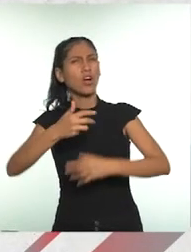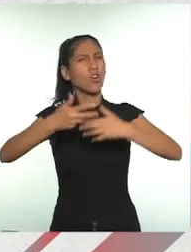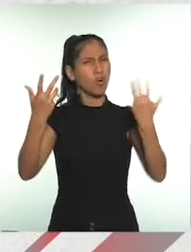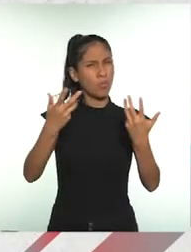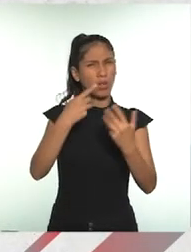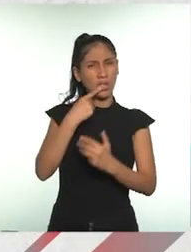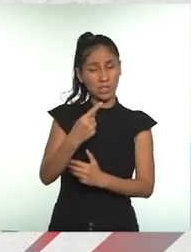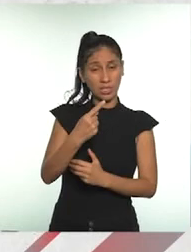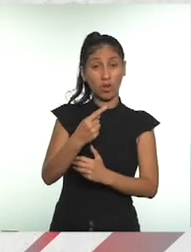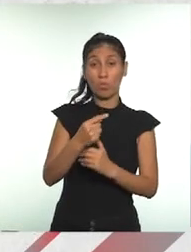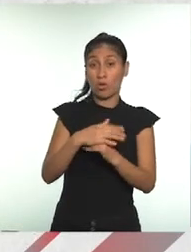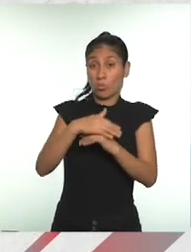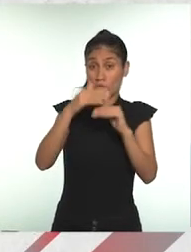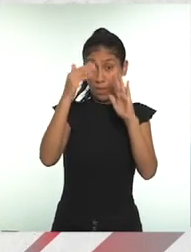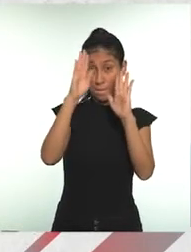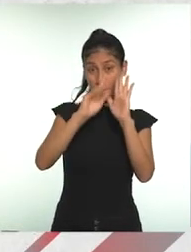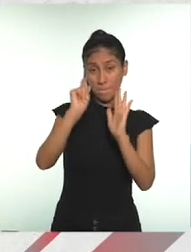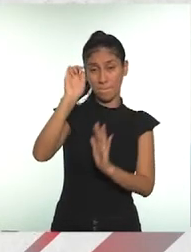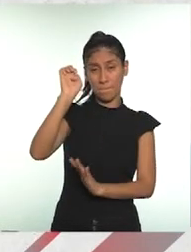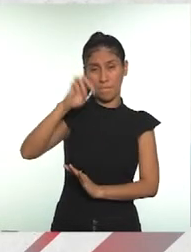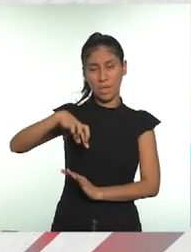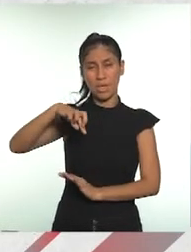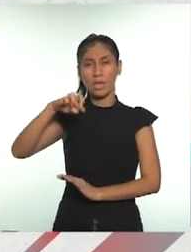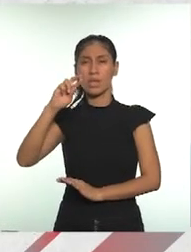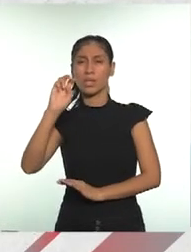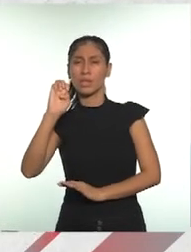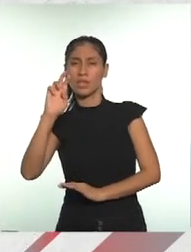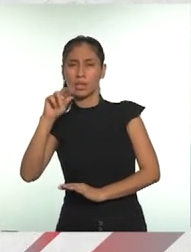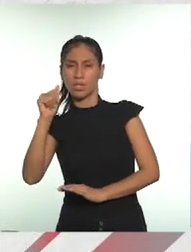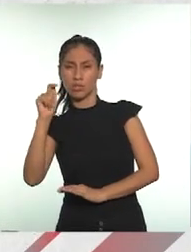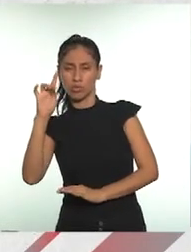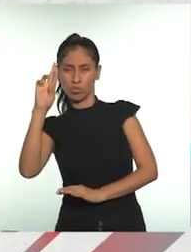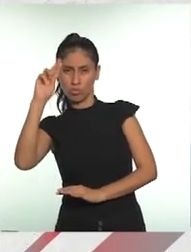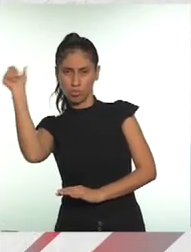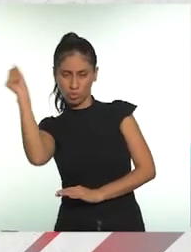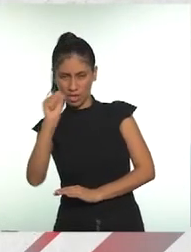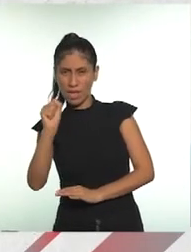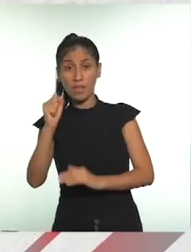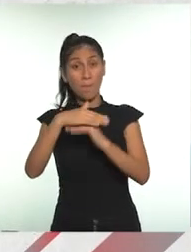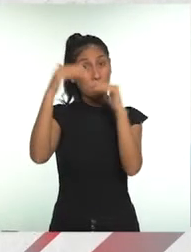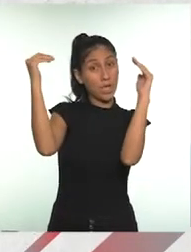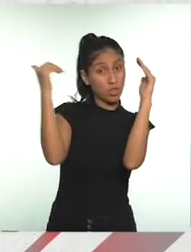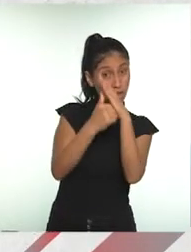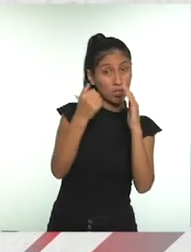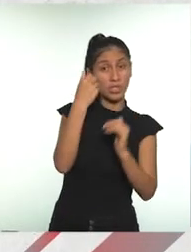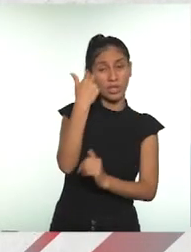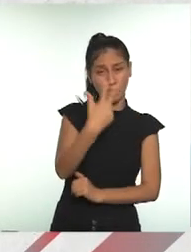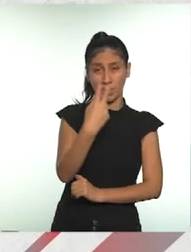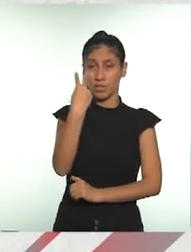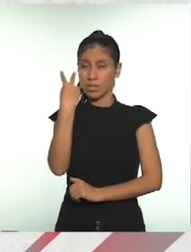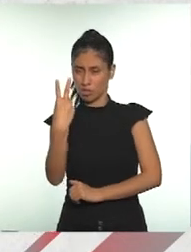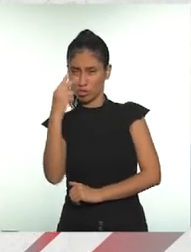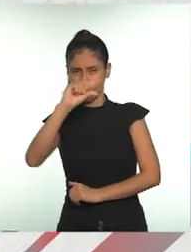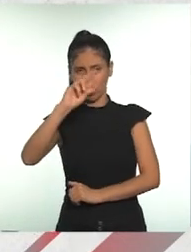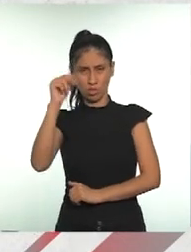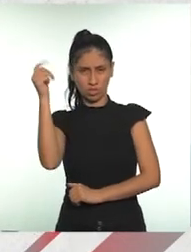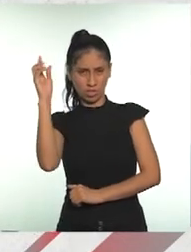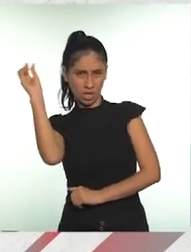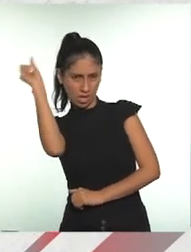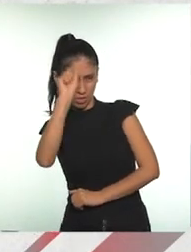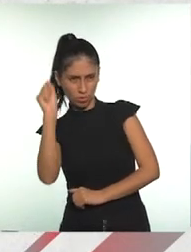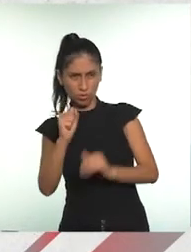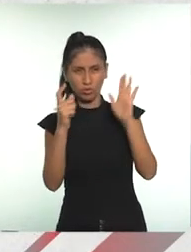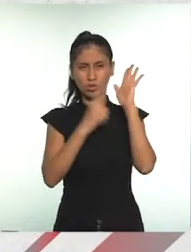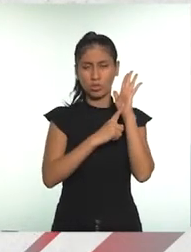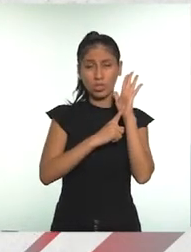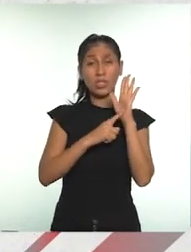se interpreta como temperaturas menores que 32 grados Celsius, le corresponde un intervalo ilimitado por la